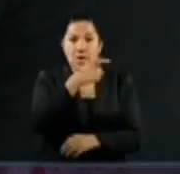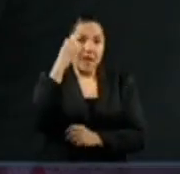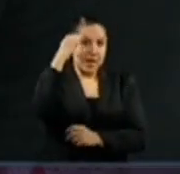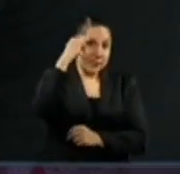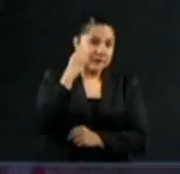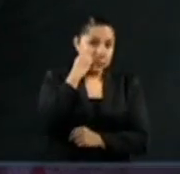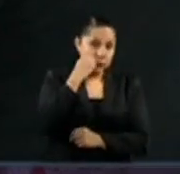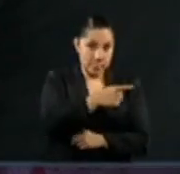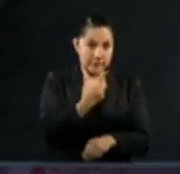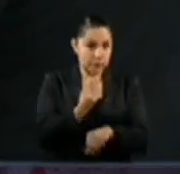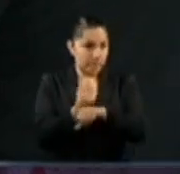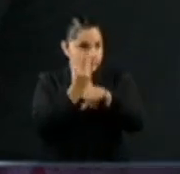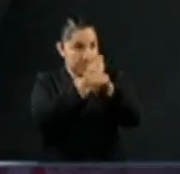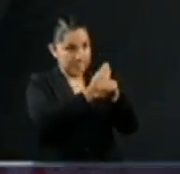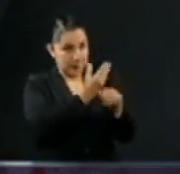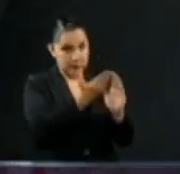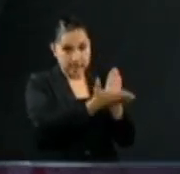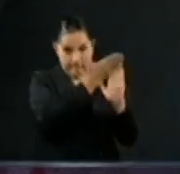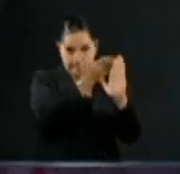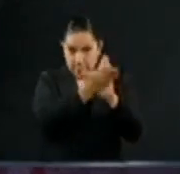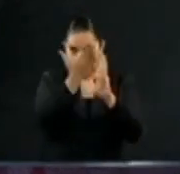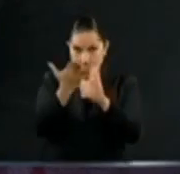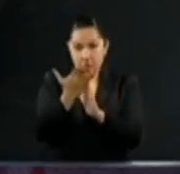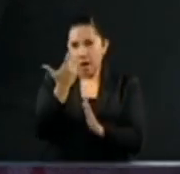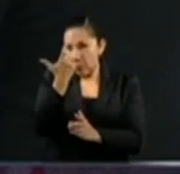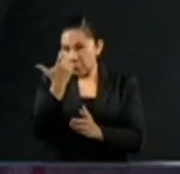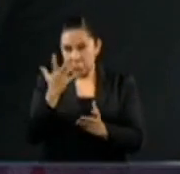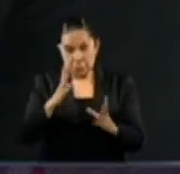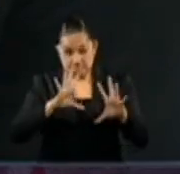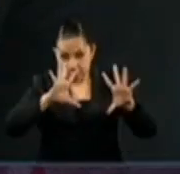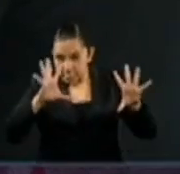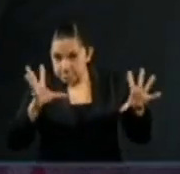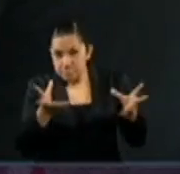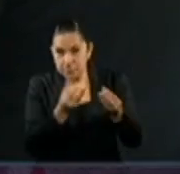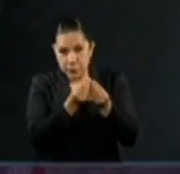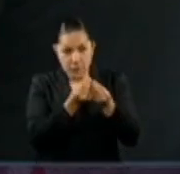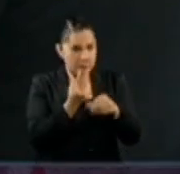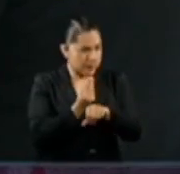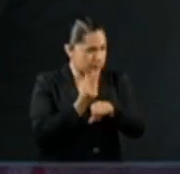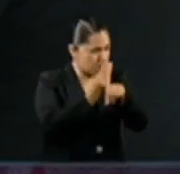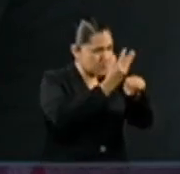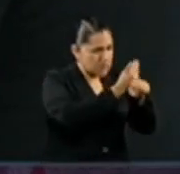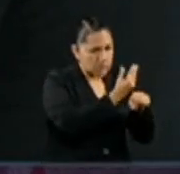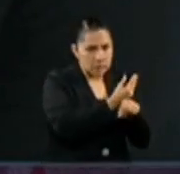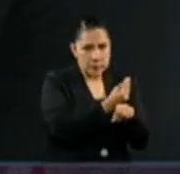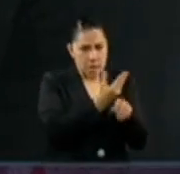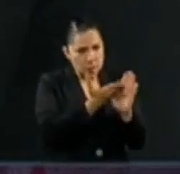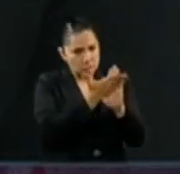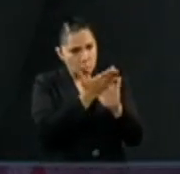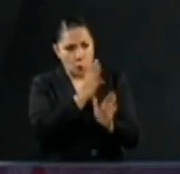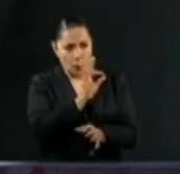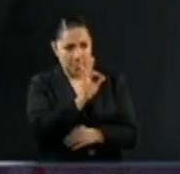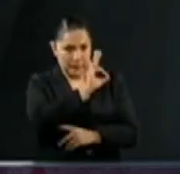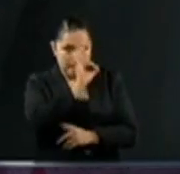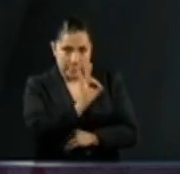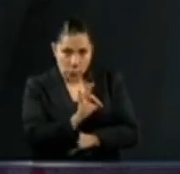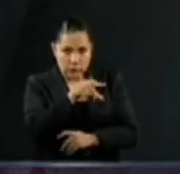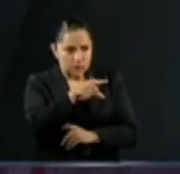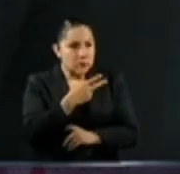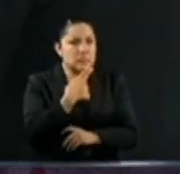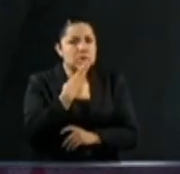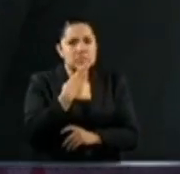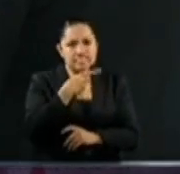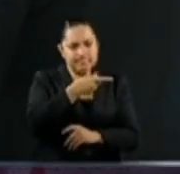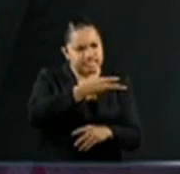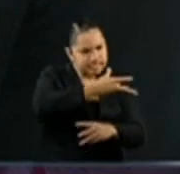40% del costo total de una inversión. Por eso aprovechar estos espacios se vuelve vital para generar